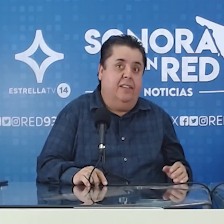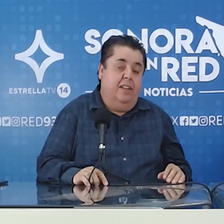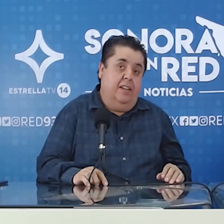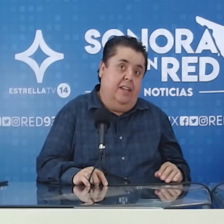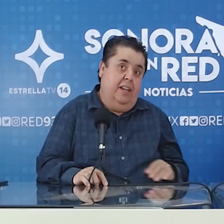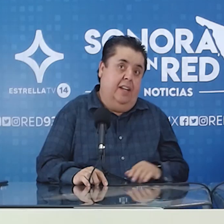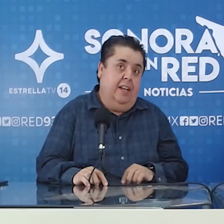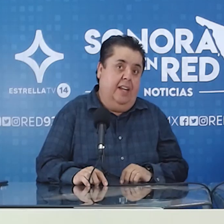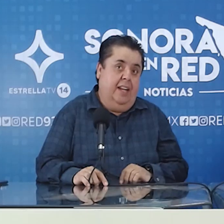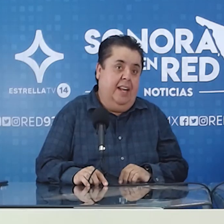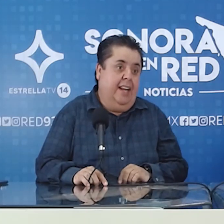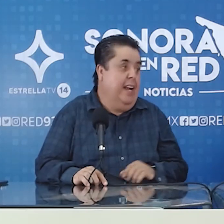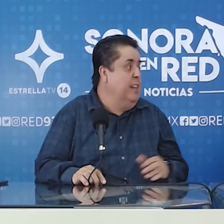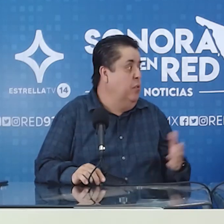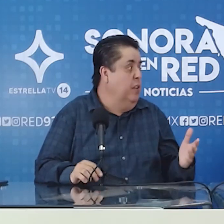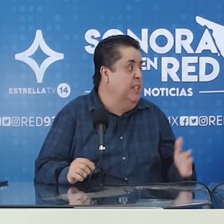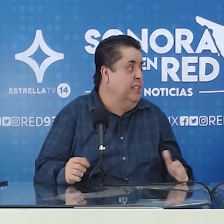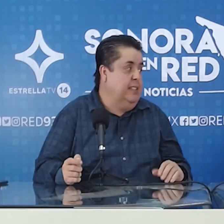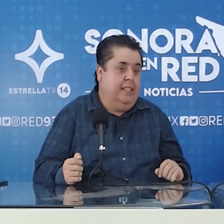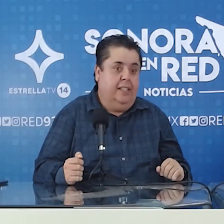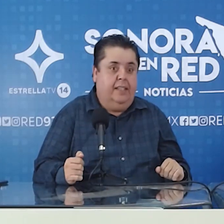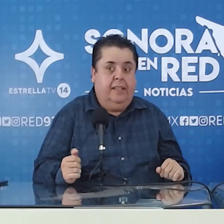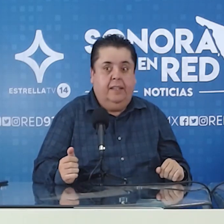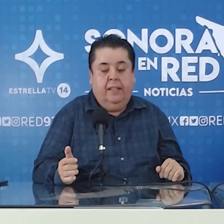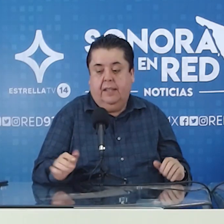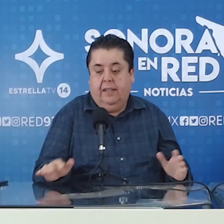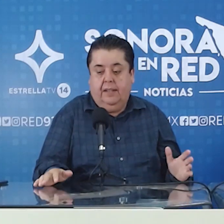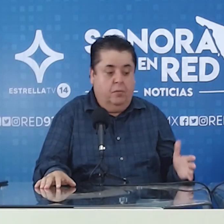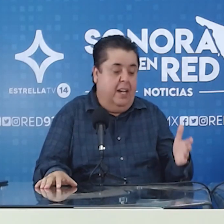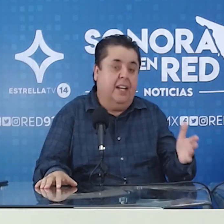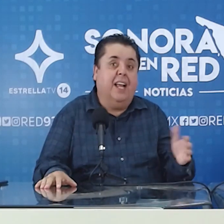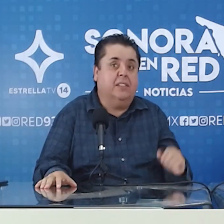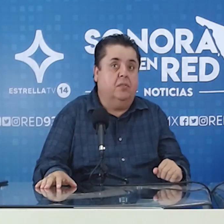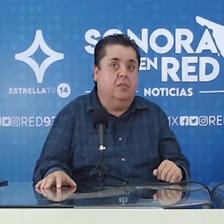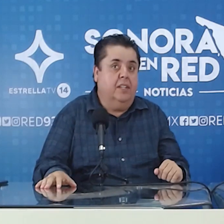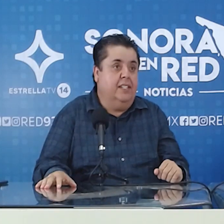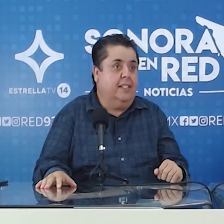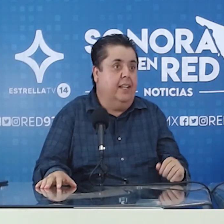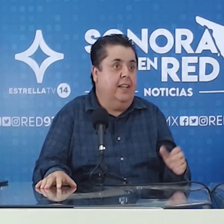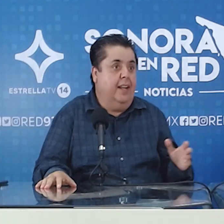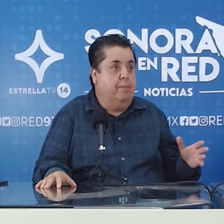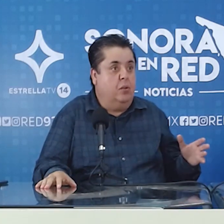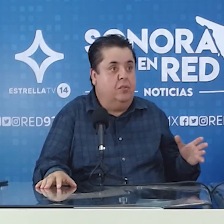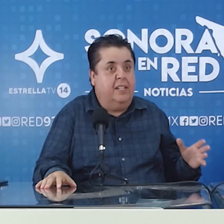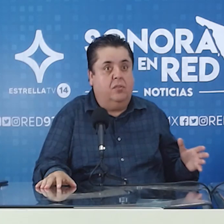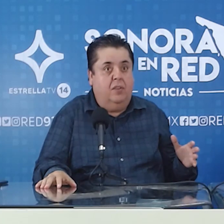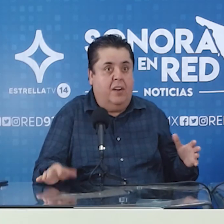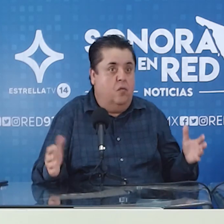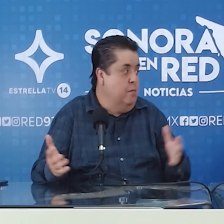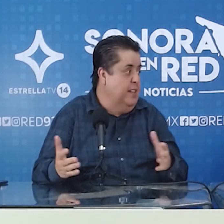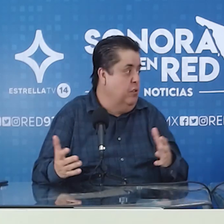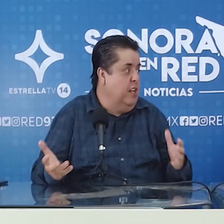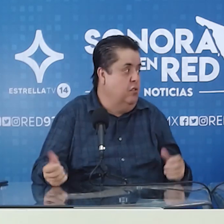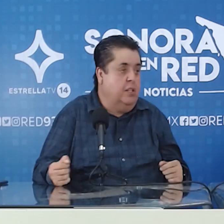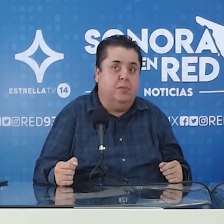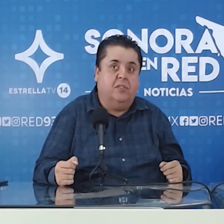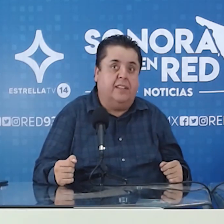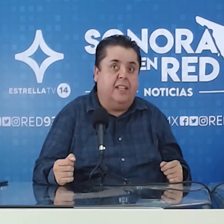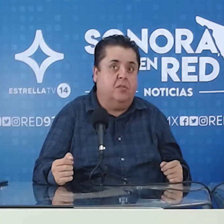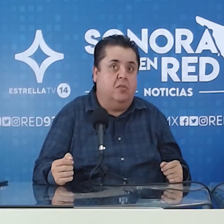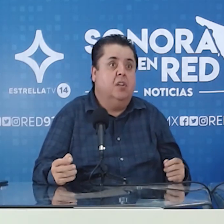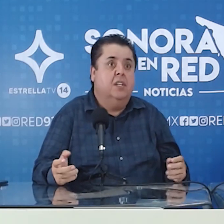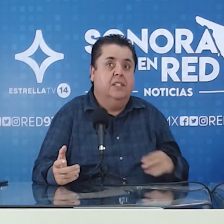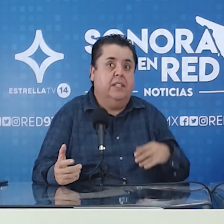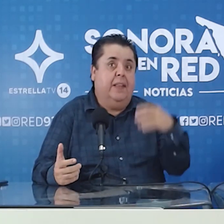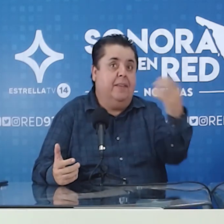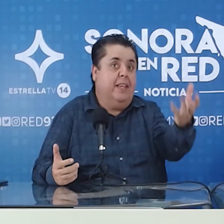revisaran. El alegato es... sobre el caso es que el proceso, la conformación de los libros de